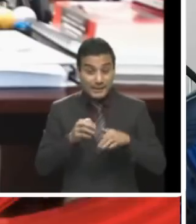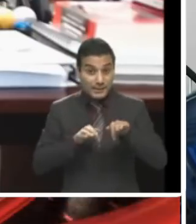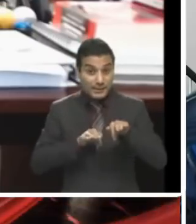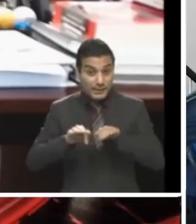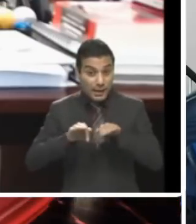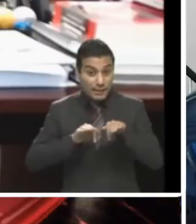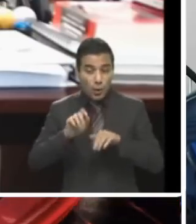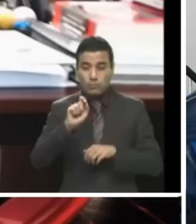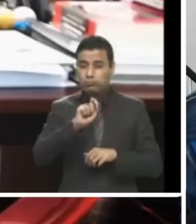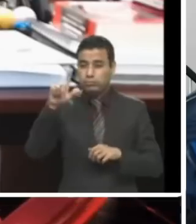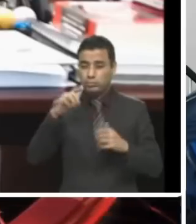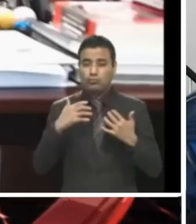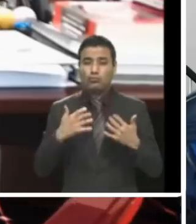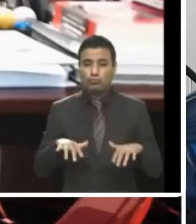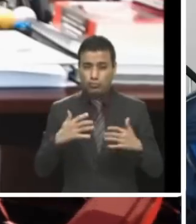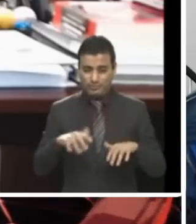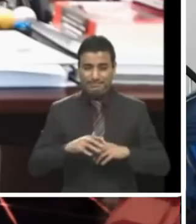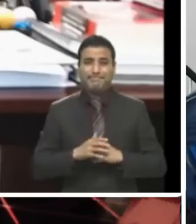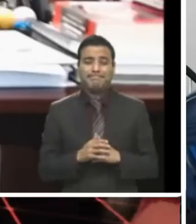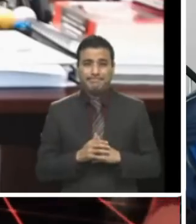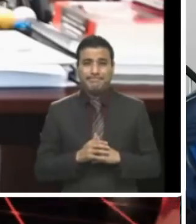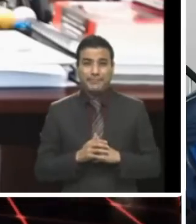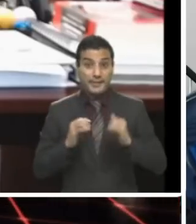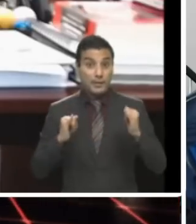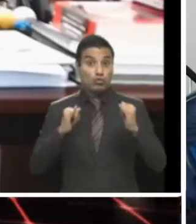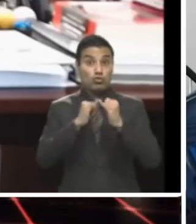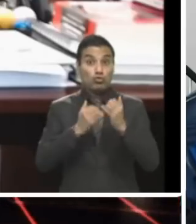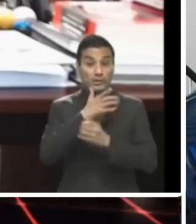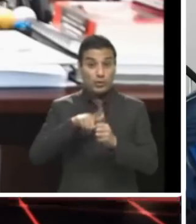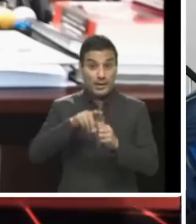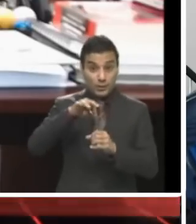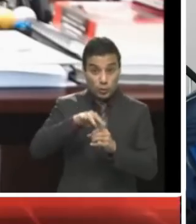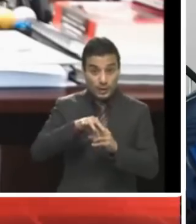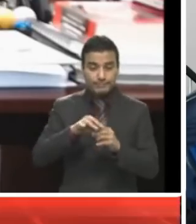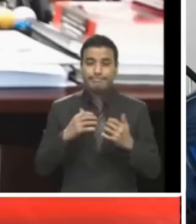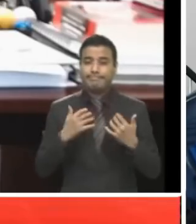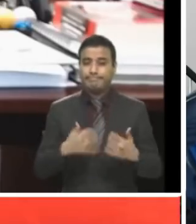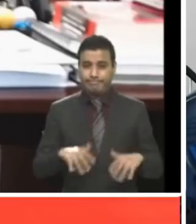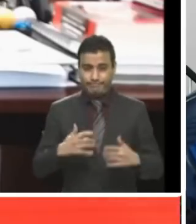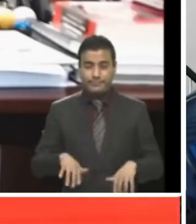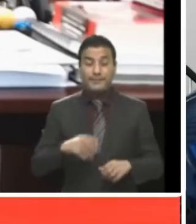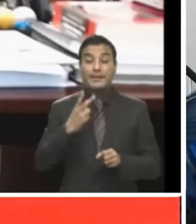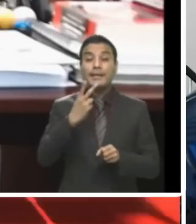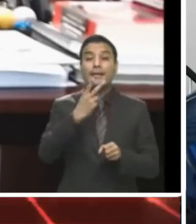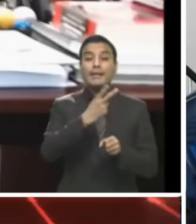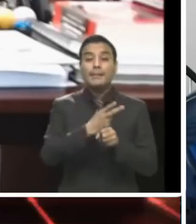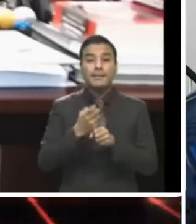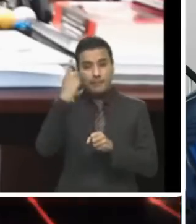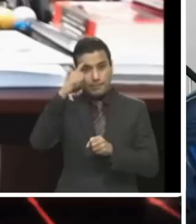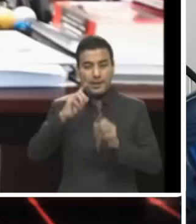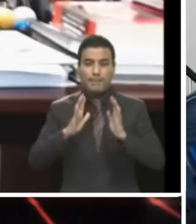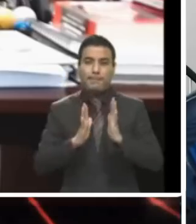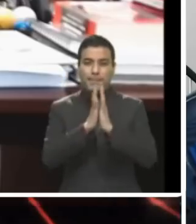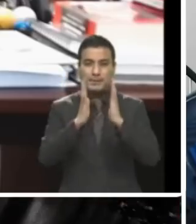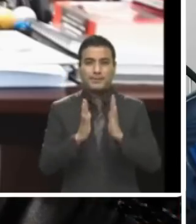creó el instituto nacional electoral como se ha hecho público ha sido invitado a participar en la en el